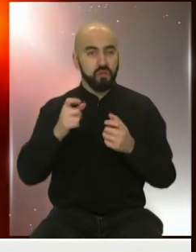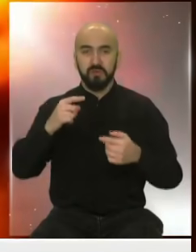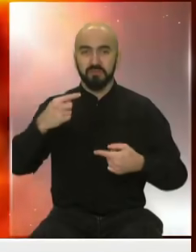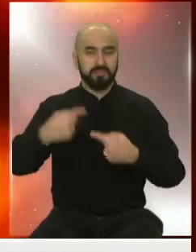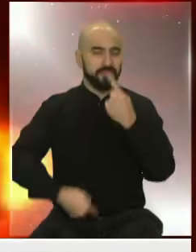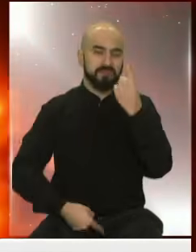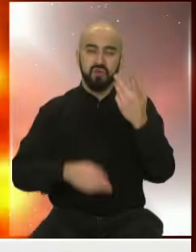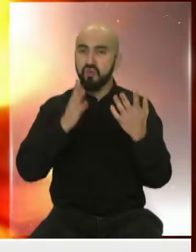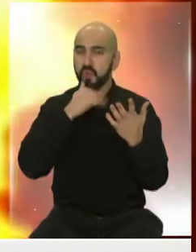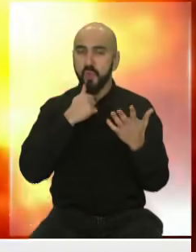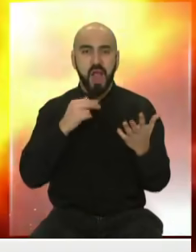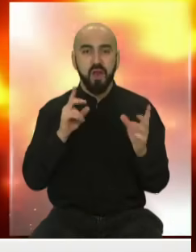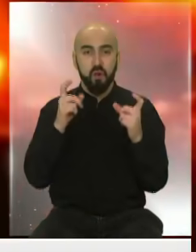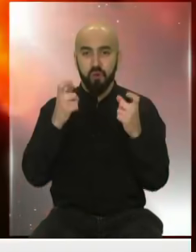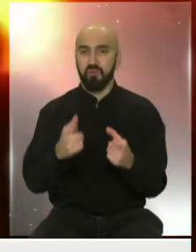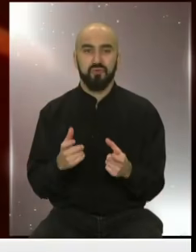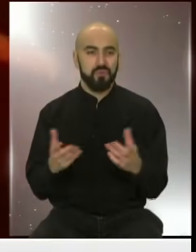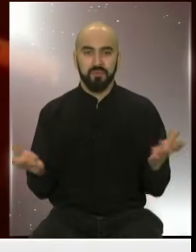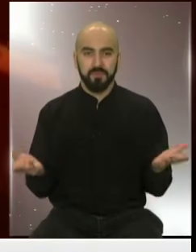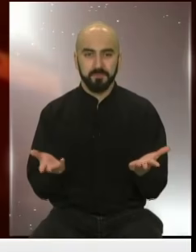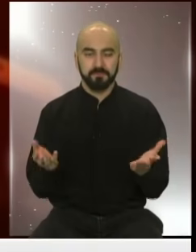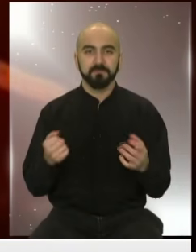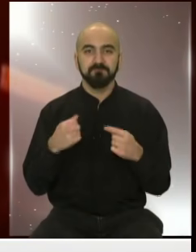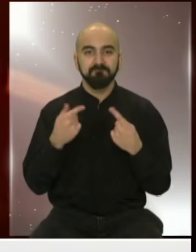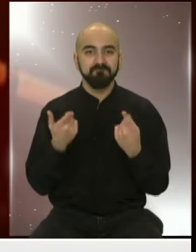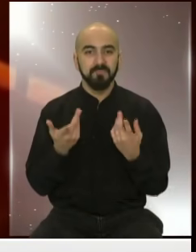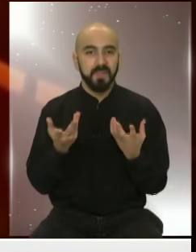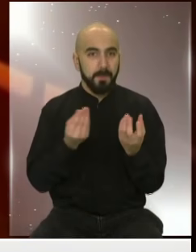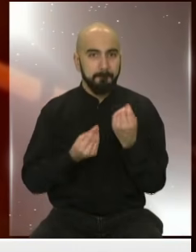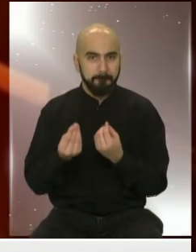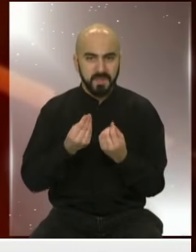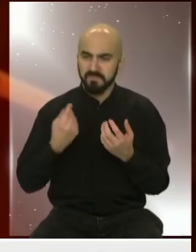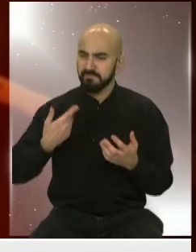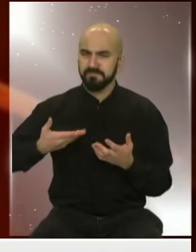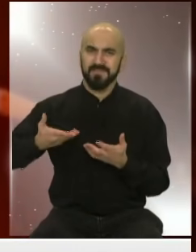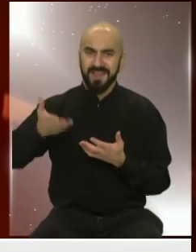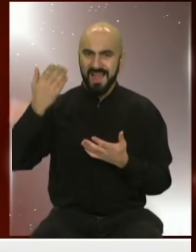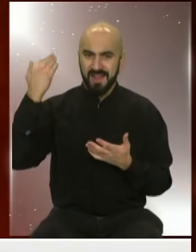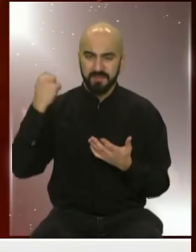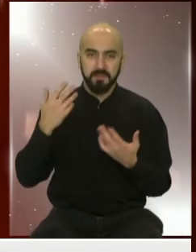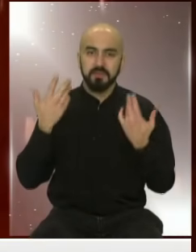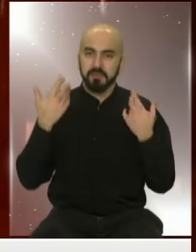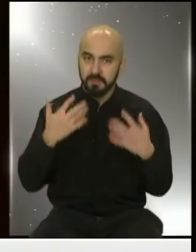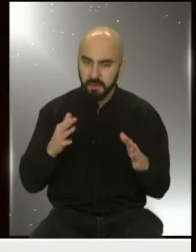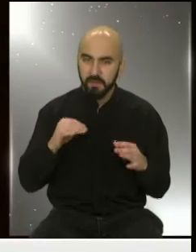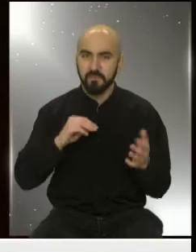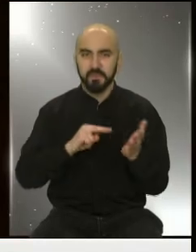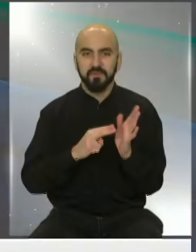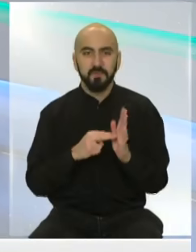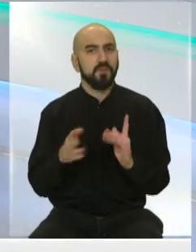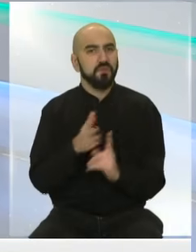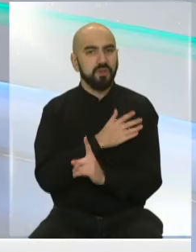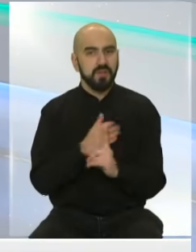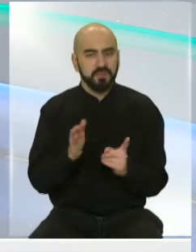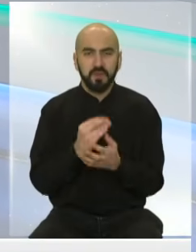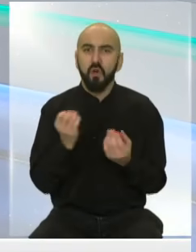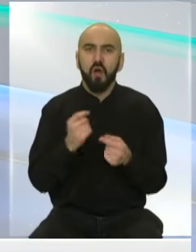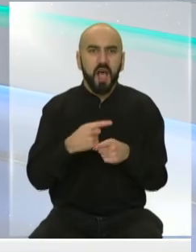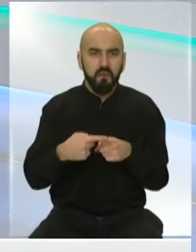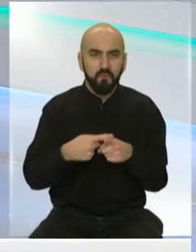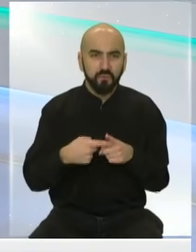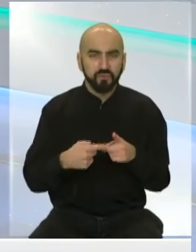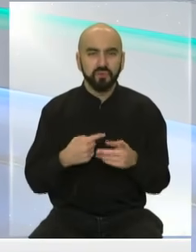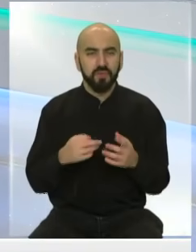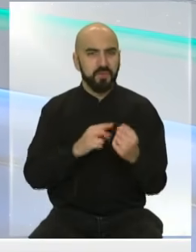habíamos advertido que podía ocurrir, porque ya ha pasado en otras oportunidades a raíz de casos de violencia o abuso de la fuerza